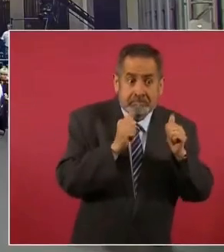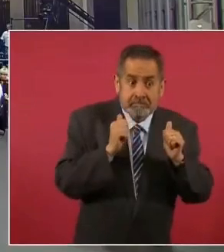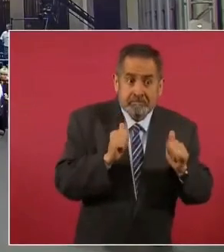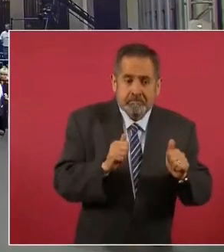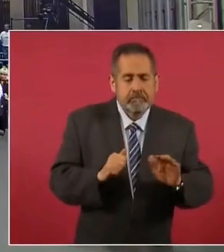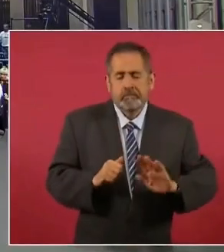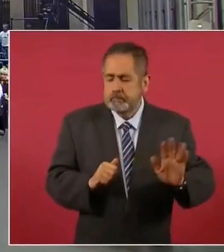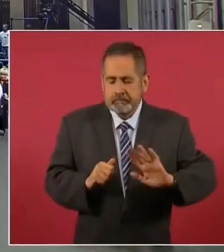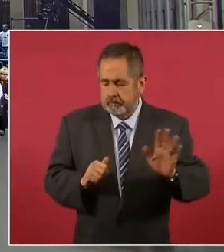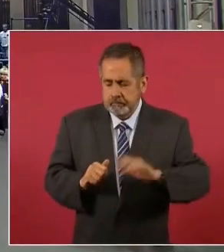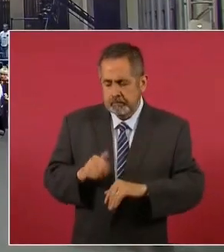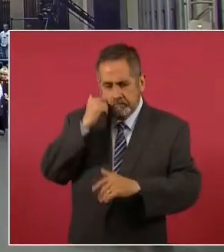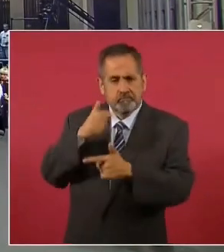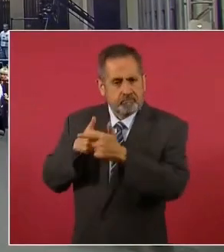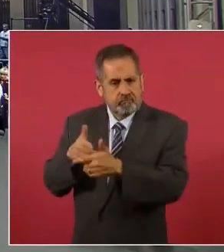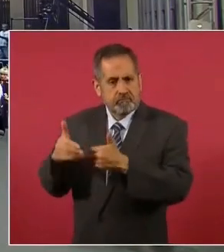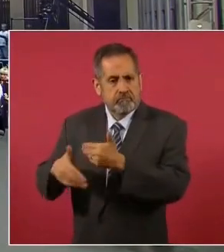el futuro que no queremos que tengan. Gracias.